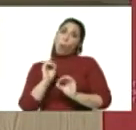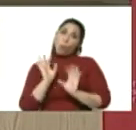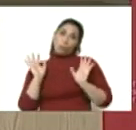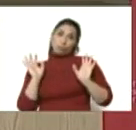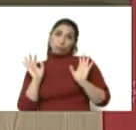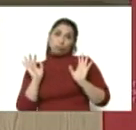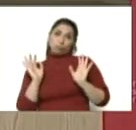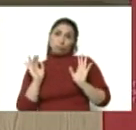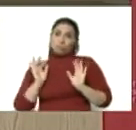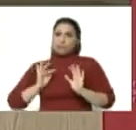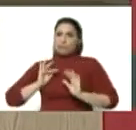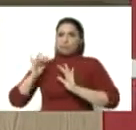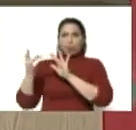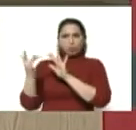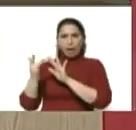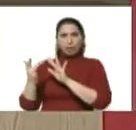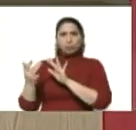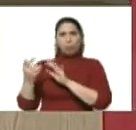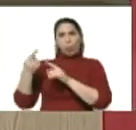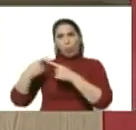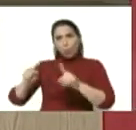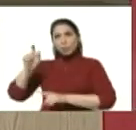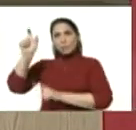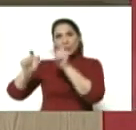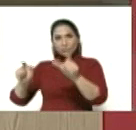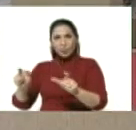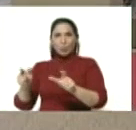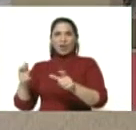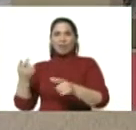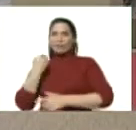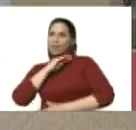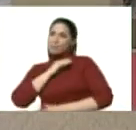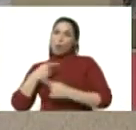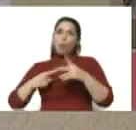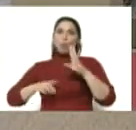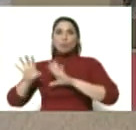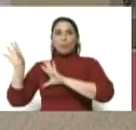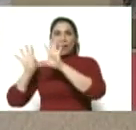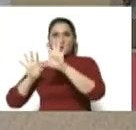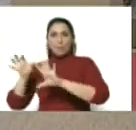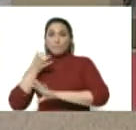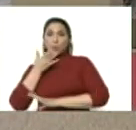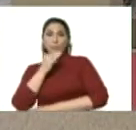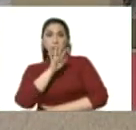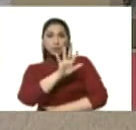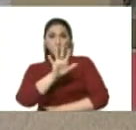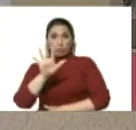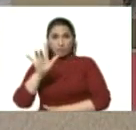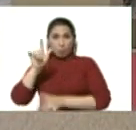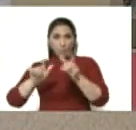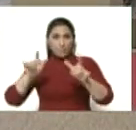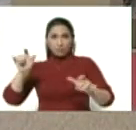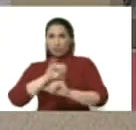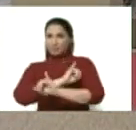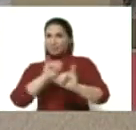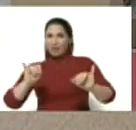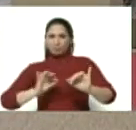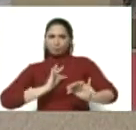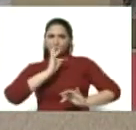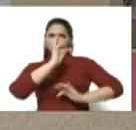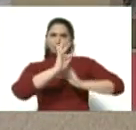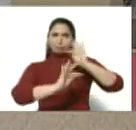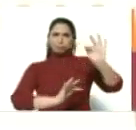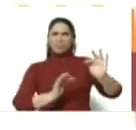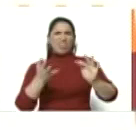casos de contacto directo con estos casos importados. Tenemos 55 personas contagiadas procedentes